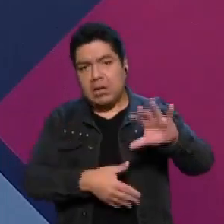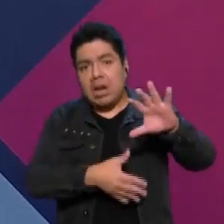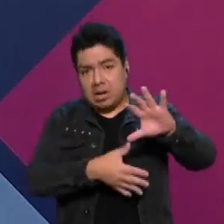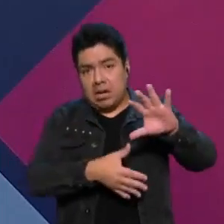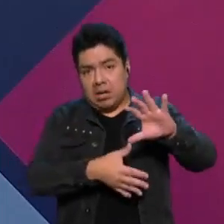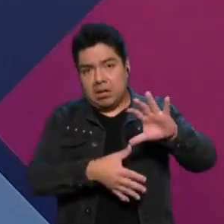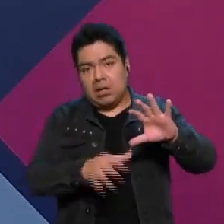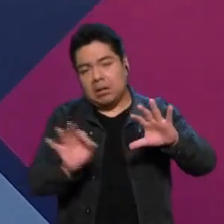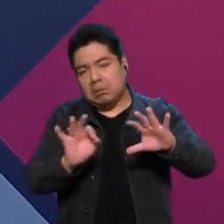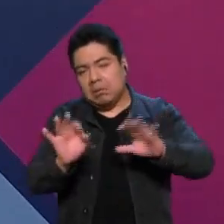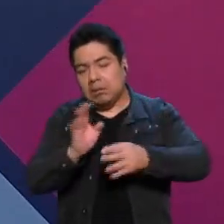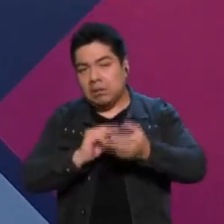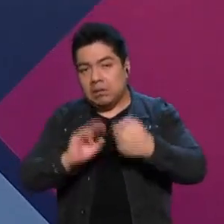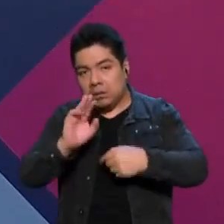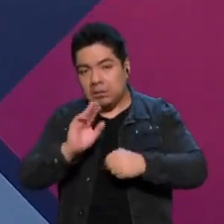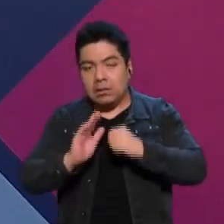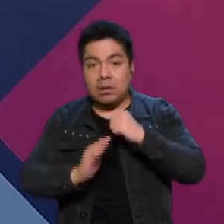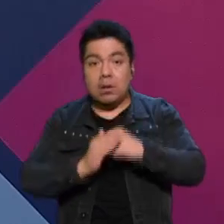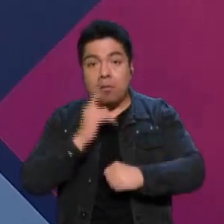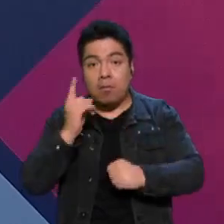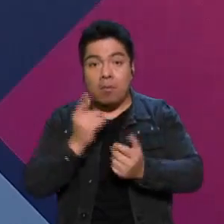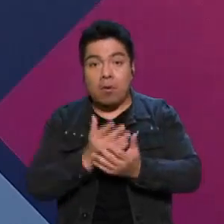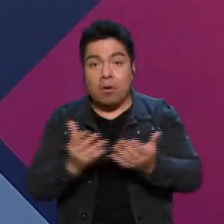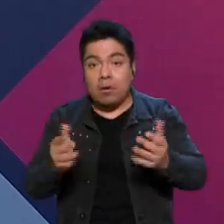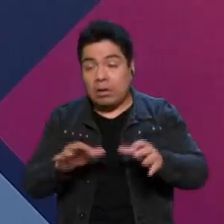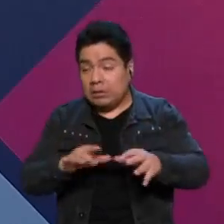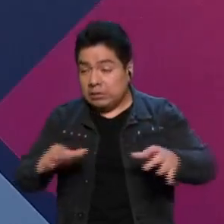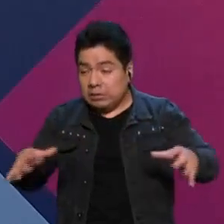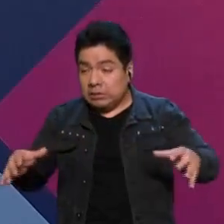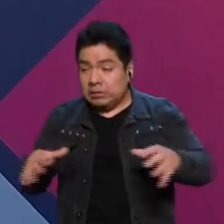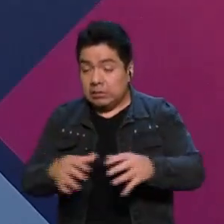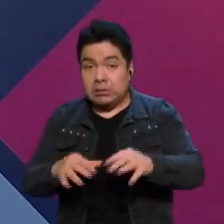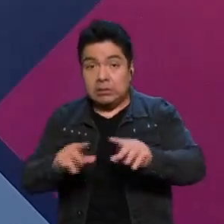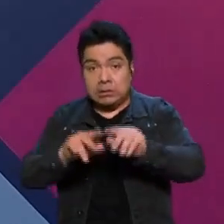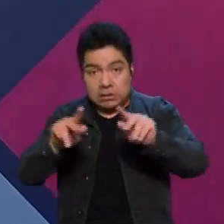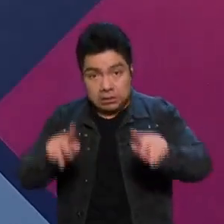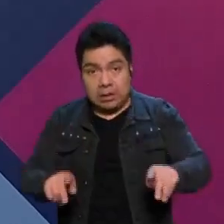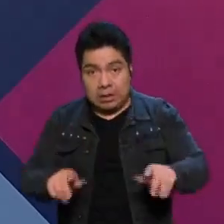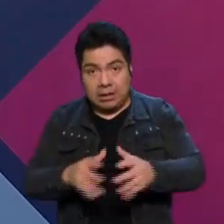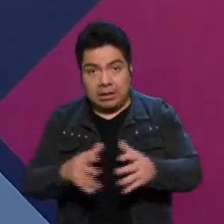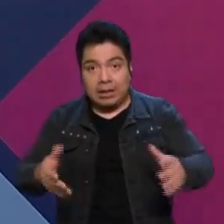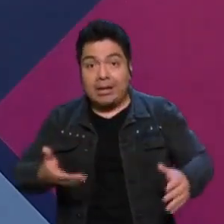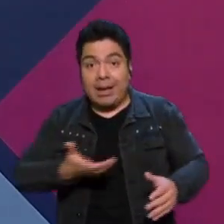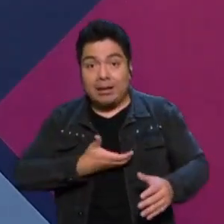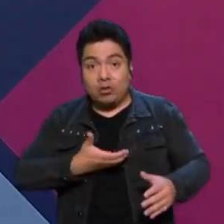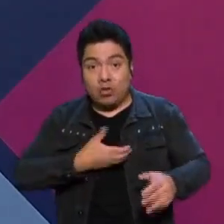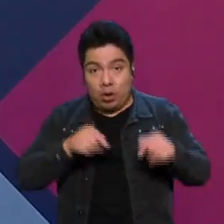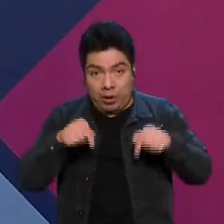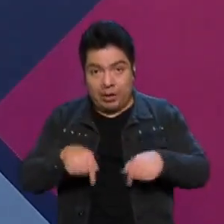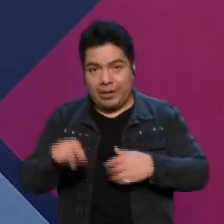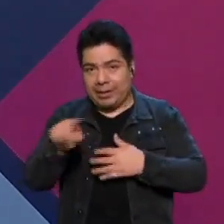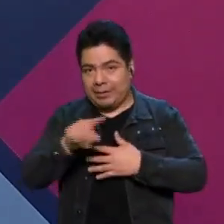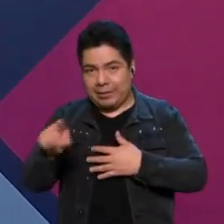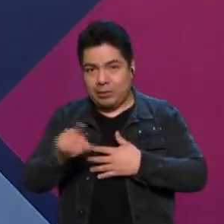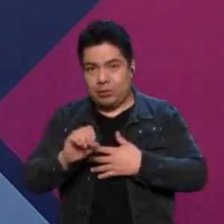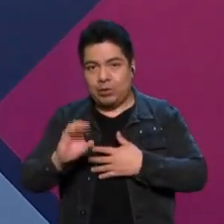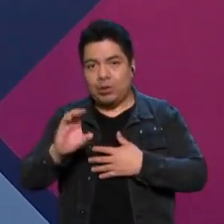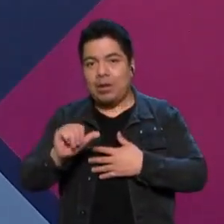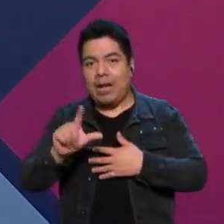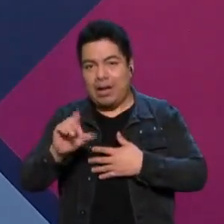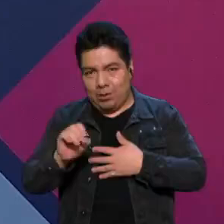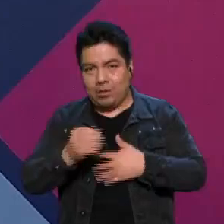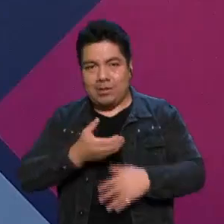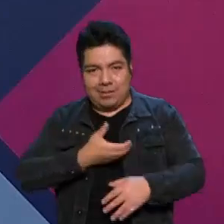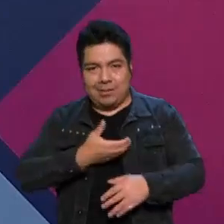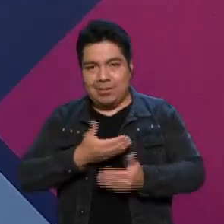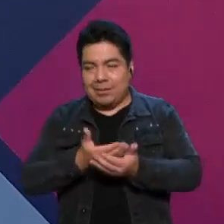y quizá del mundo, porque se celebra en la gran plaza pública de este país que es el Zócalo. Y otro elemento